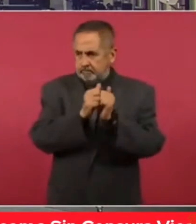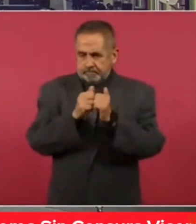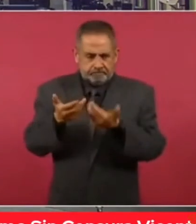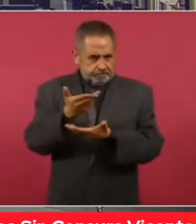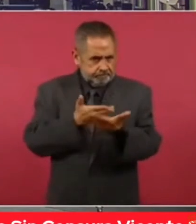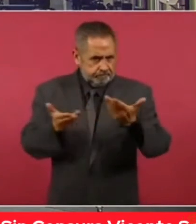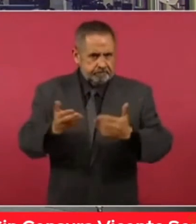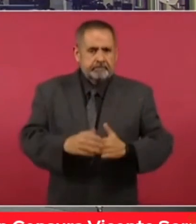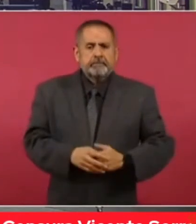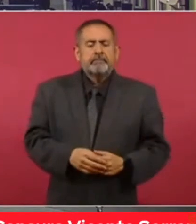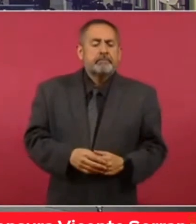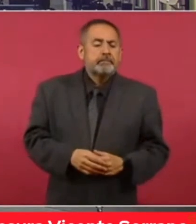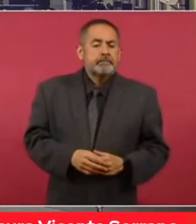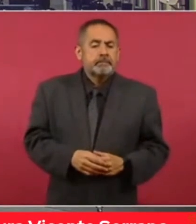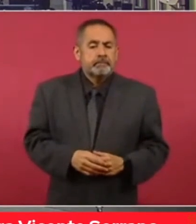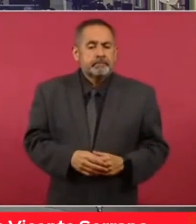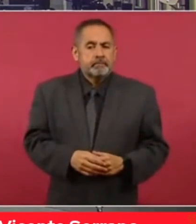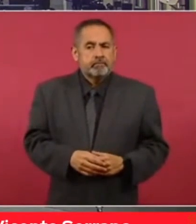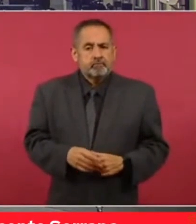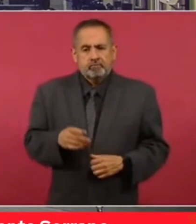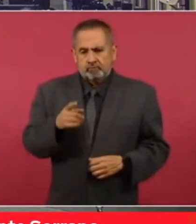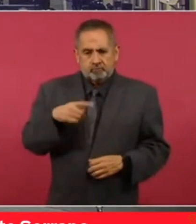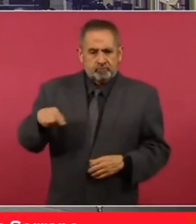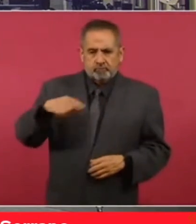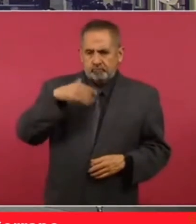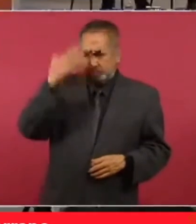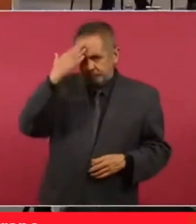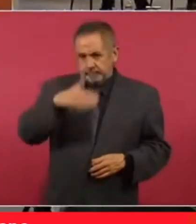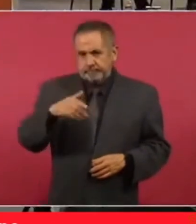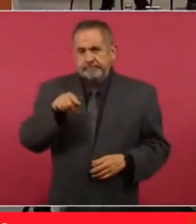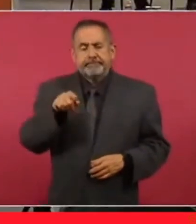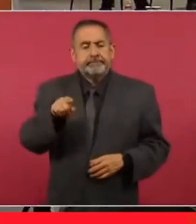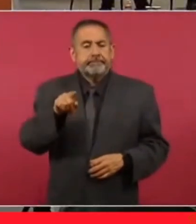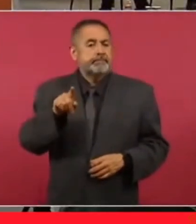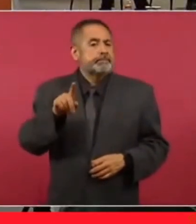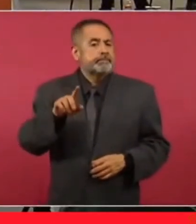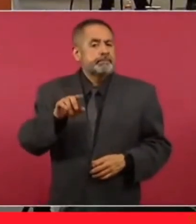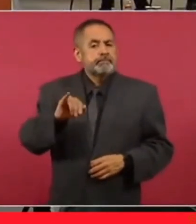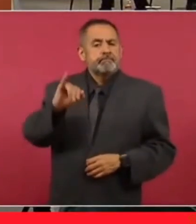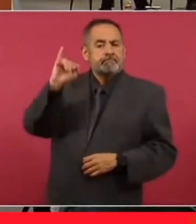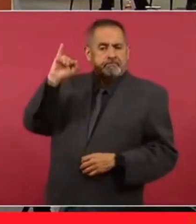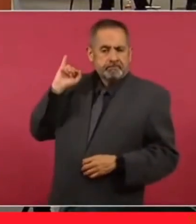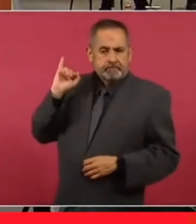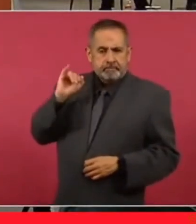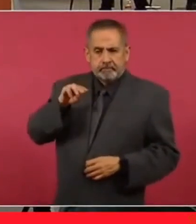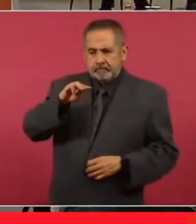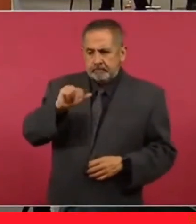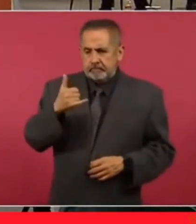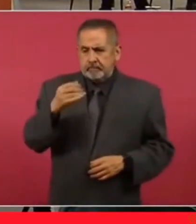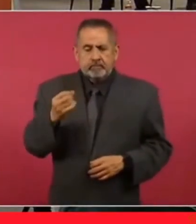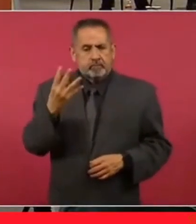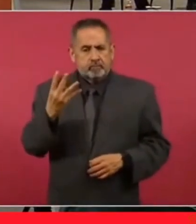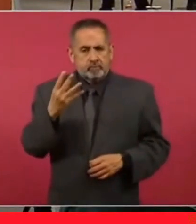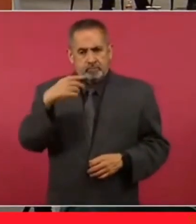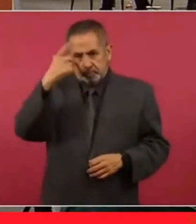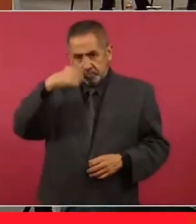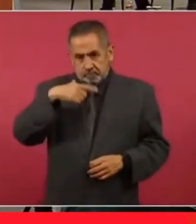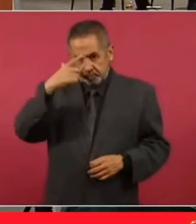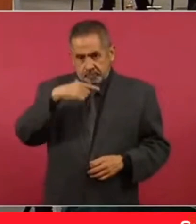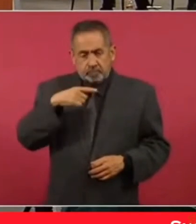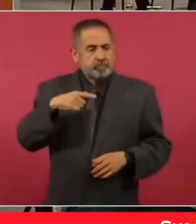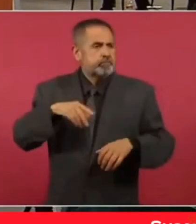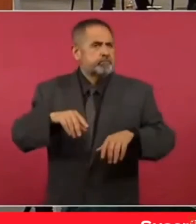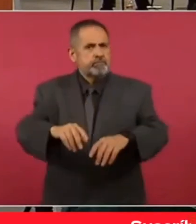días. Como se conoce, el pasado jueves 4 de mayo, por la noche, y se